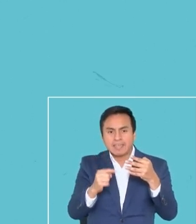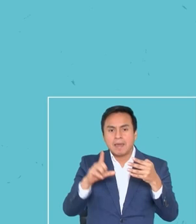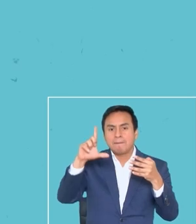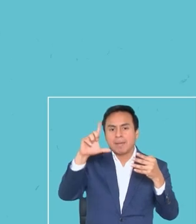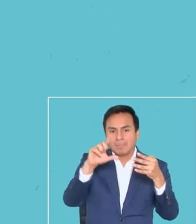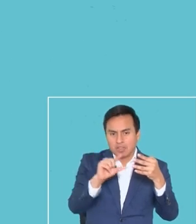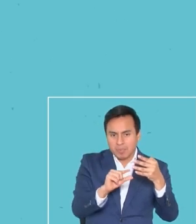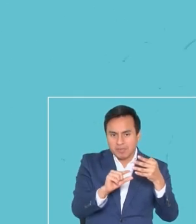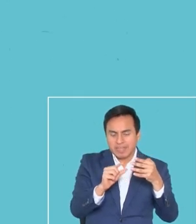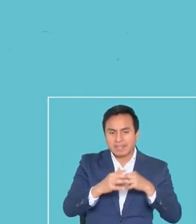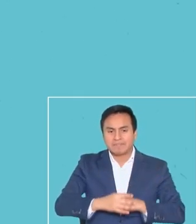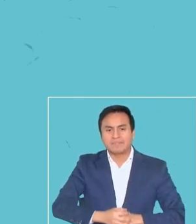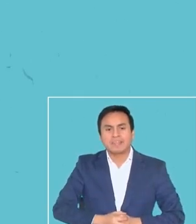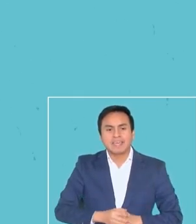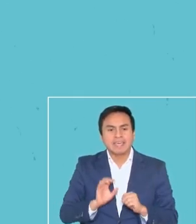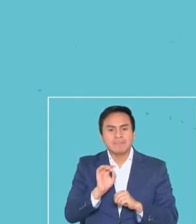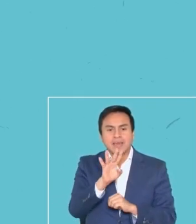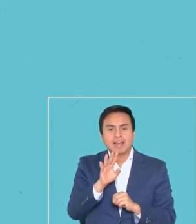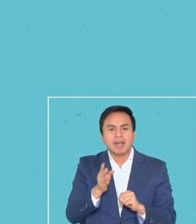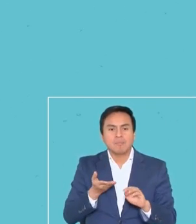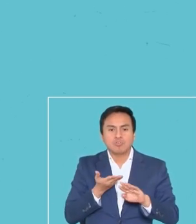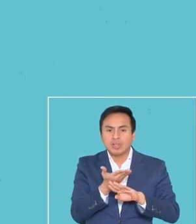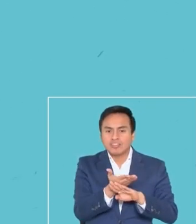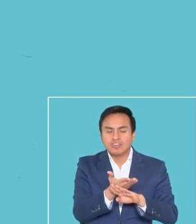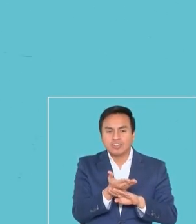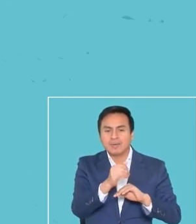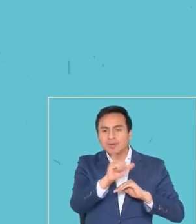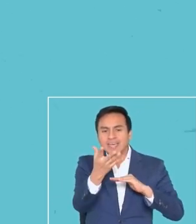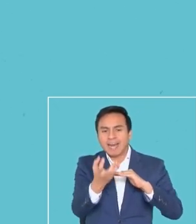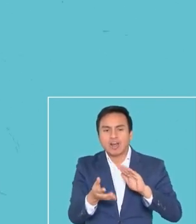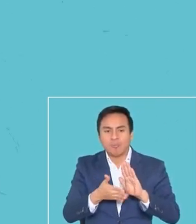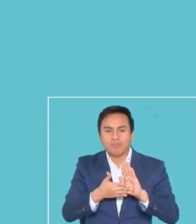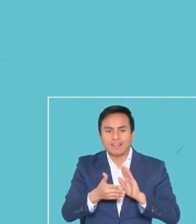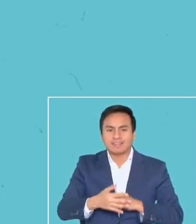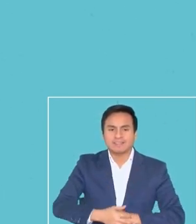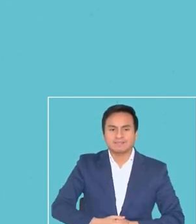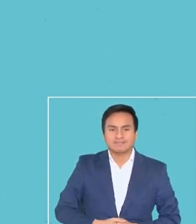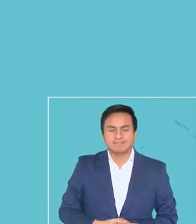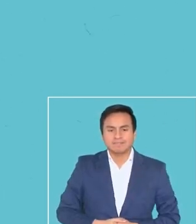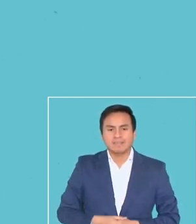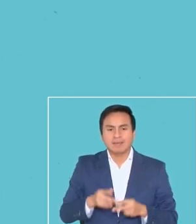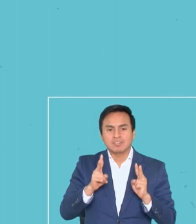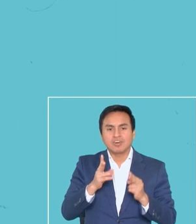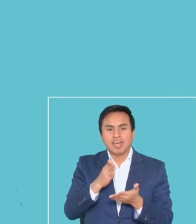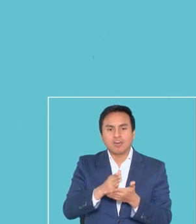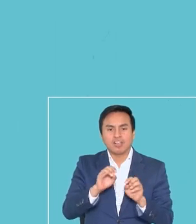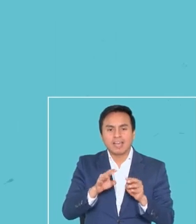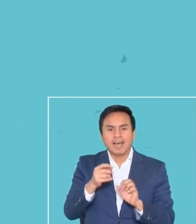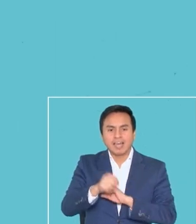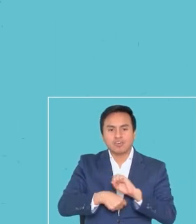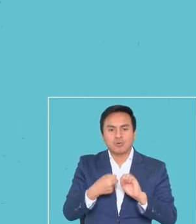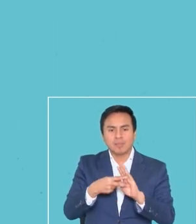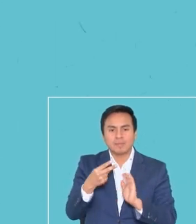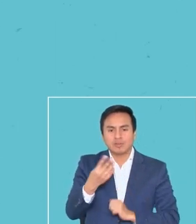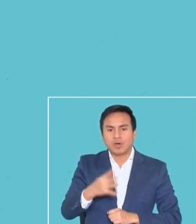preferencias, de la más a la menos preferida, y enviar tu postulación y descargar tu comprobante. Admisión Escolar